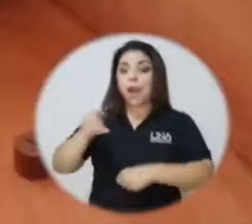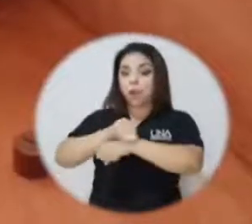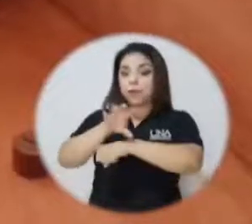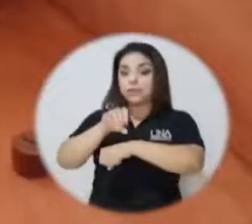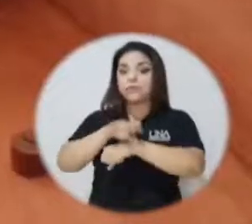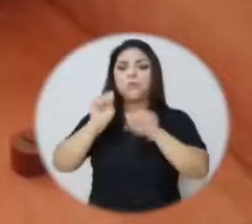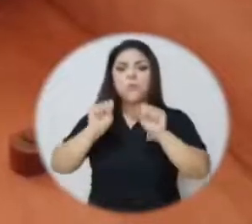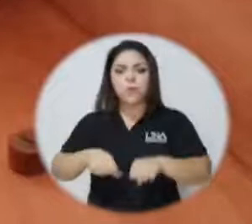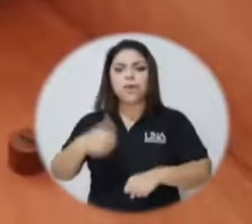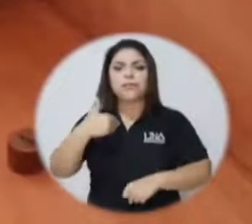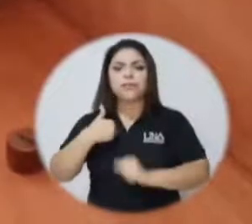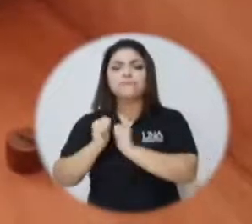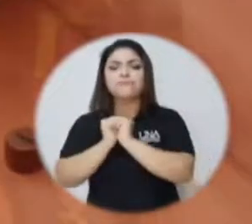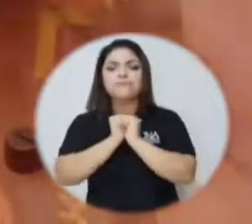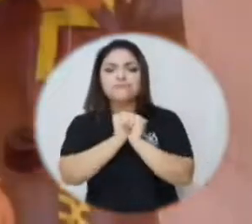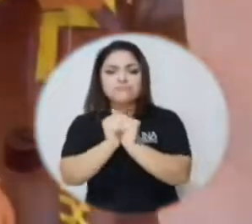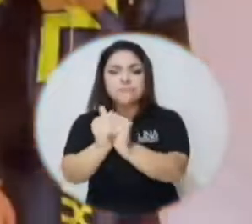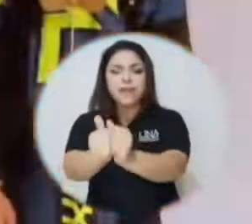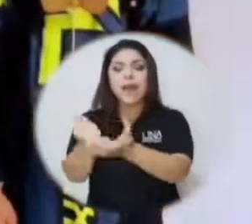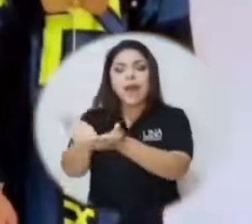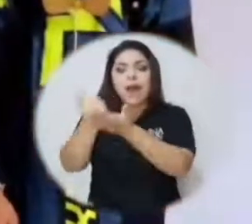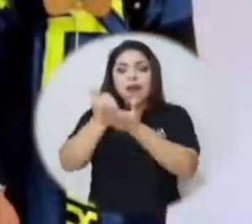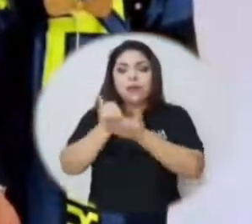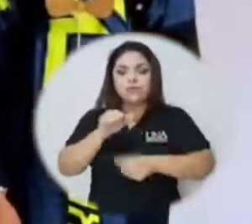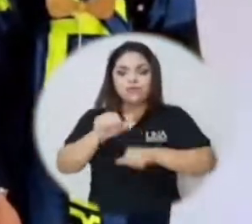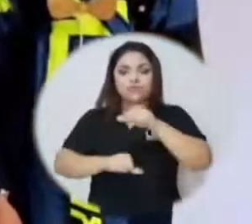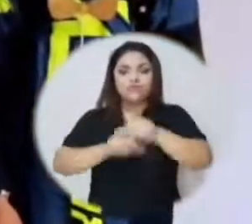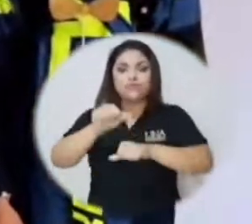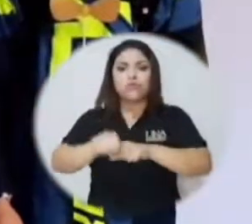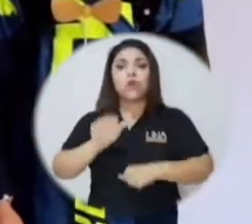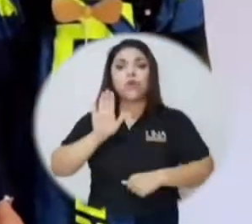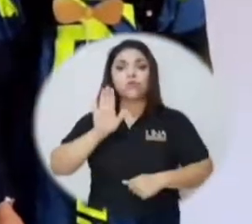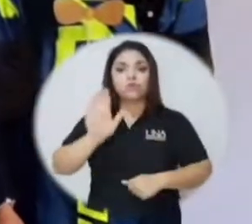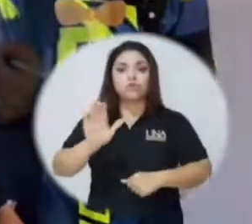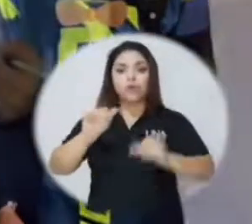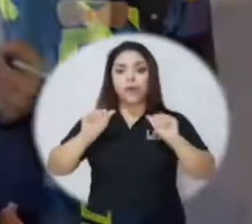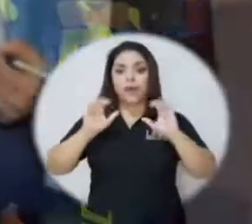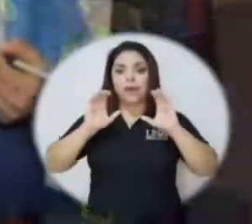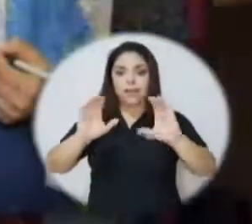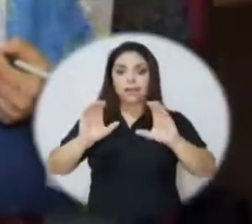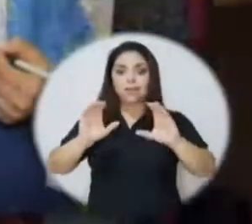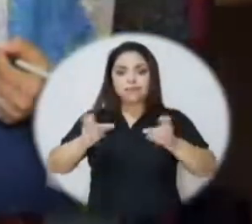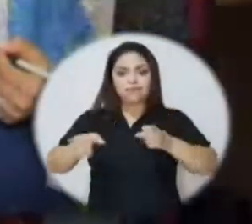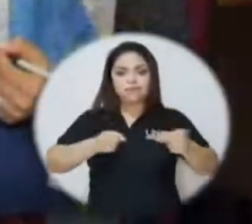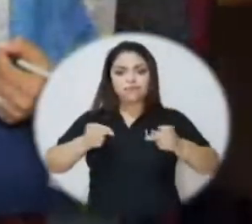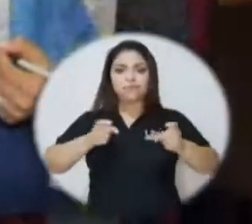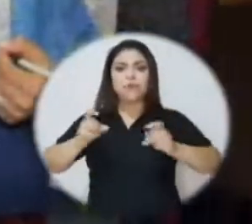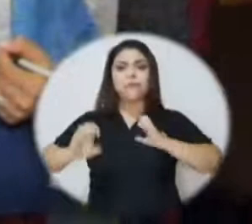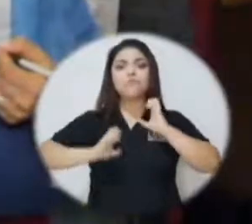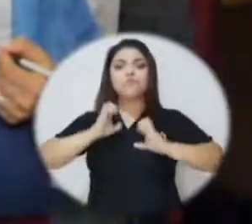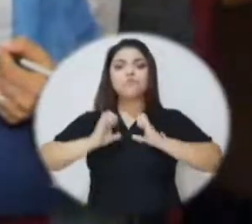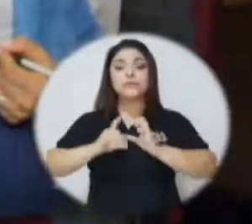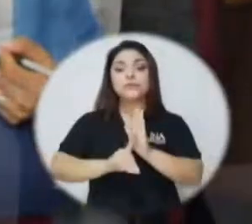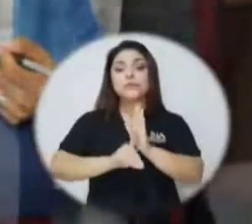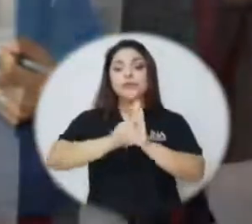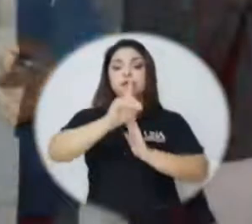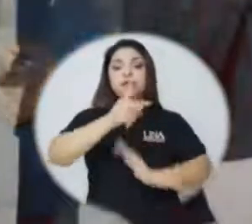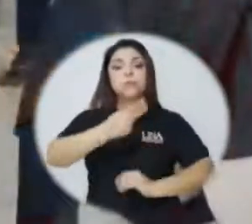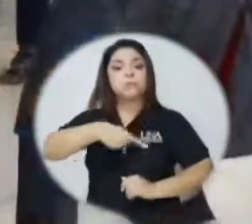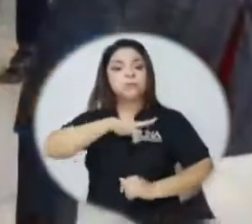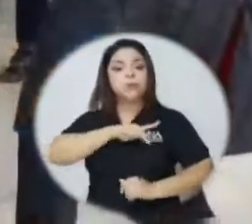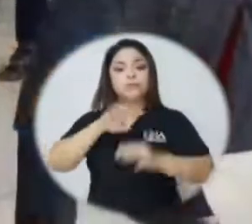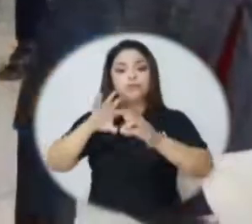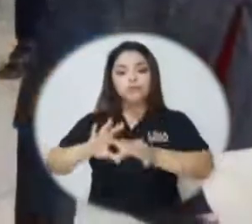orientación podés encontrar acompañamiento para favorecer tu rendimiento académico, gestionar tus emociones, desarrollo